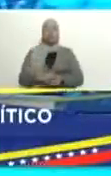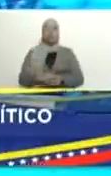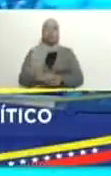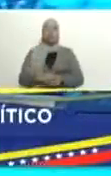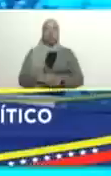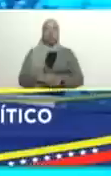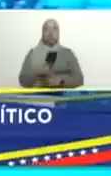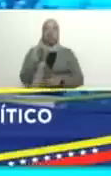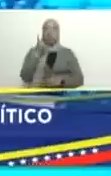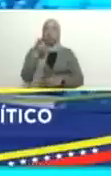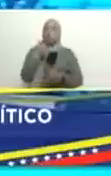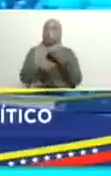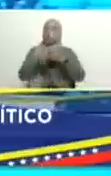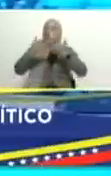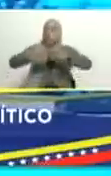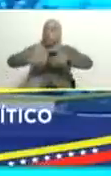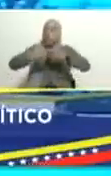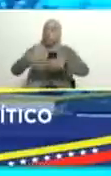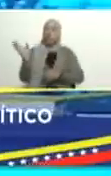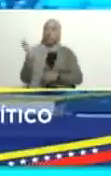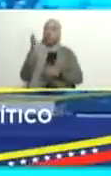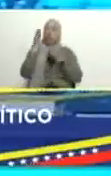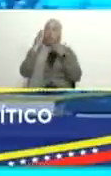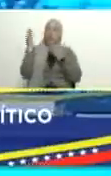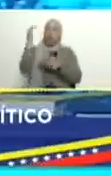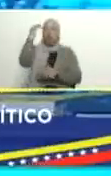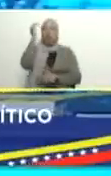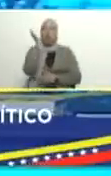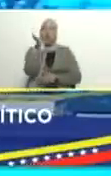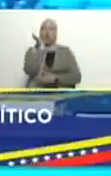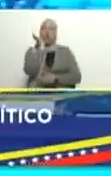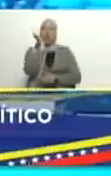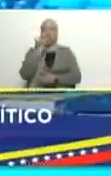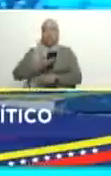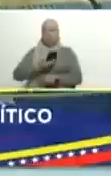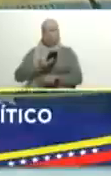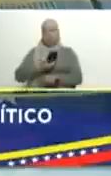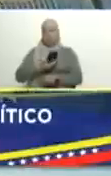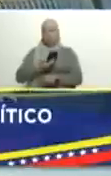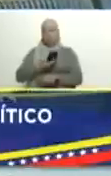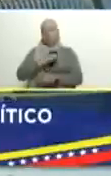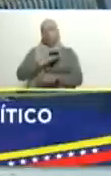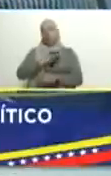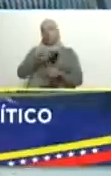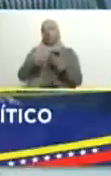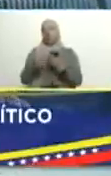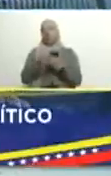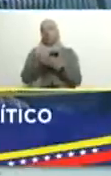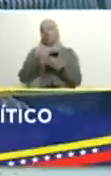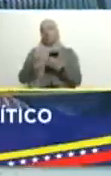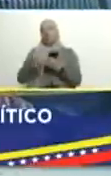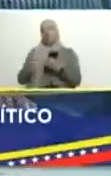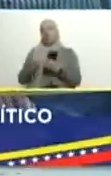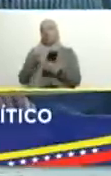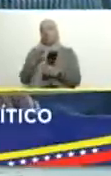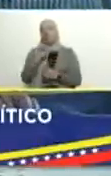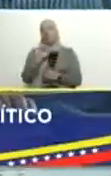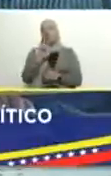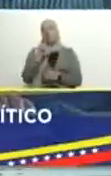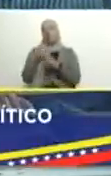Igualmente la alcaldesa de Caracas y las alcaldesas y alcaldes de los